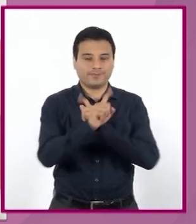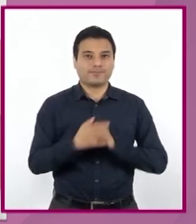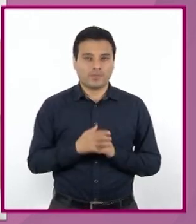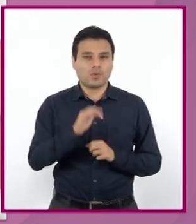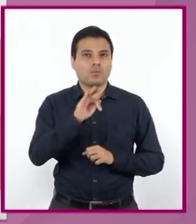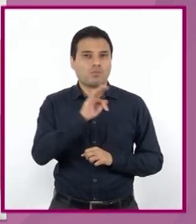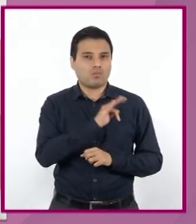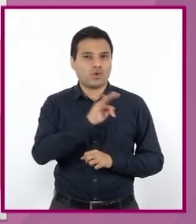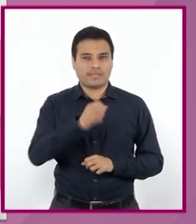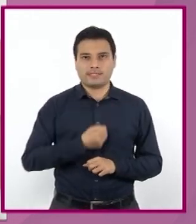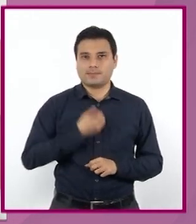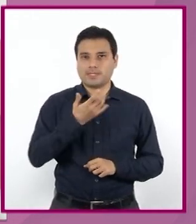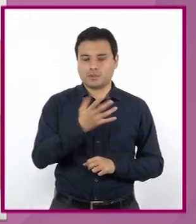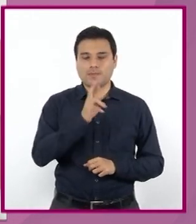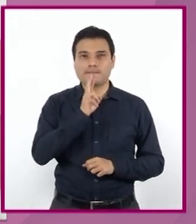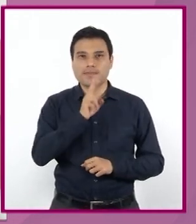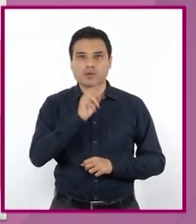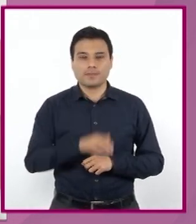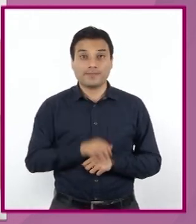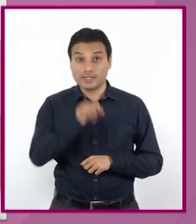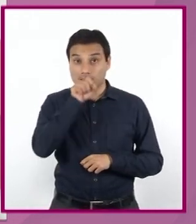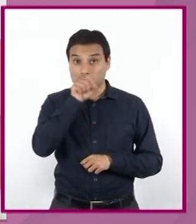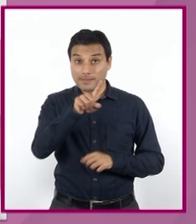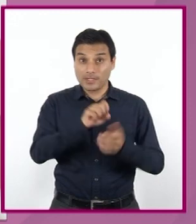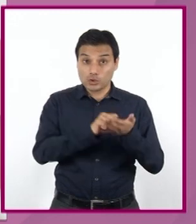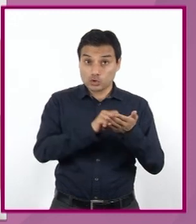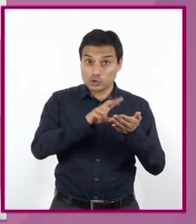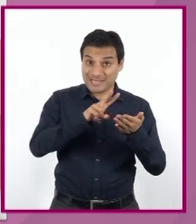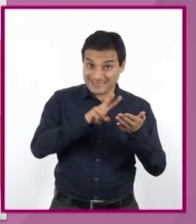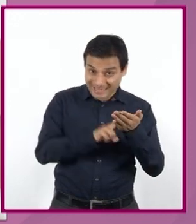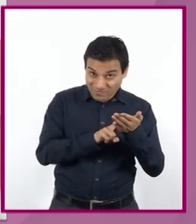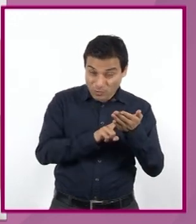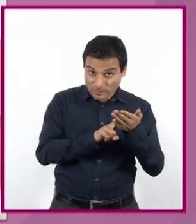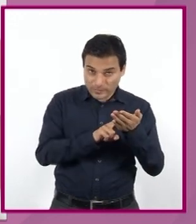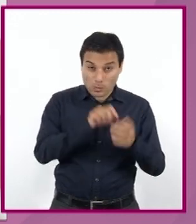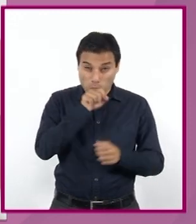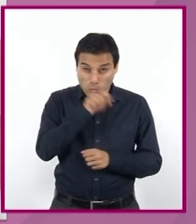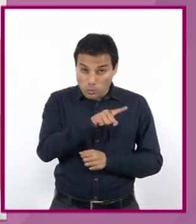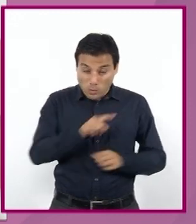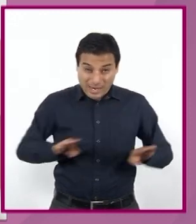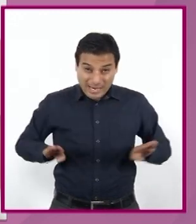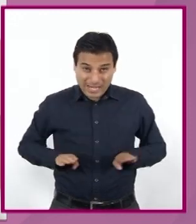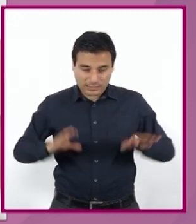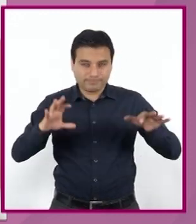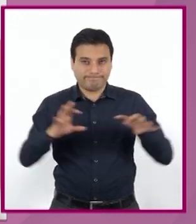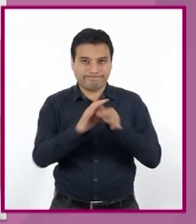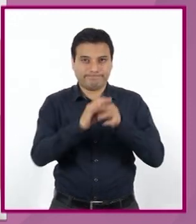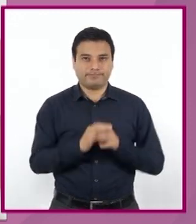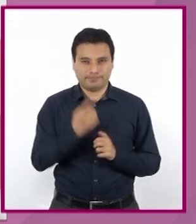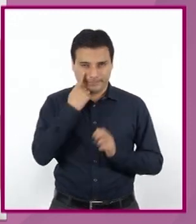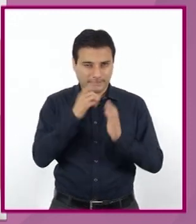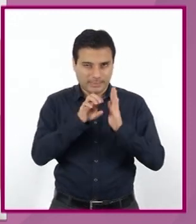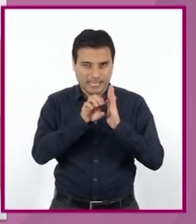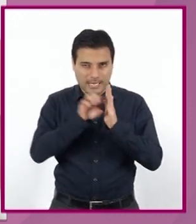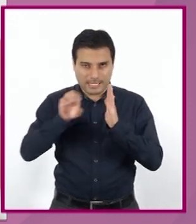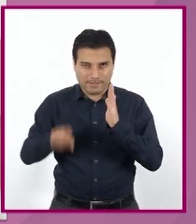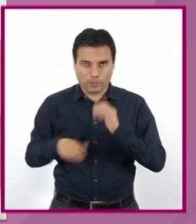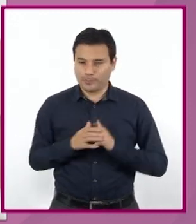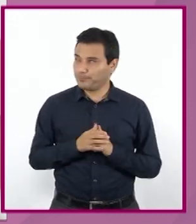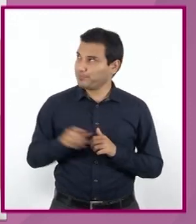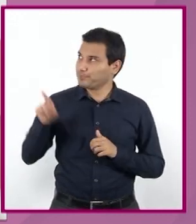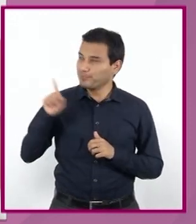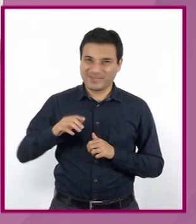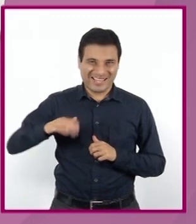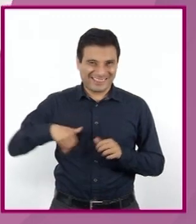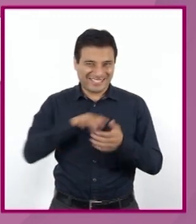y concordar en género y número con el sustantivo al cual reemplazan, como se muestra en este ejemplo del texto que hemos